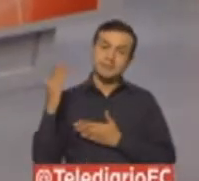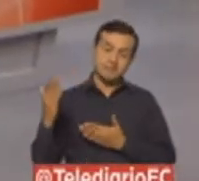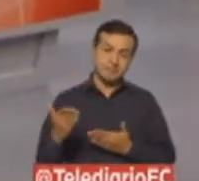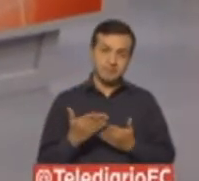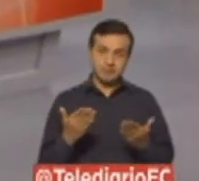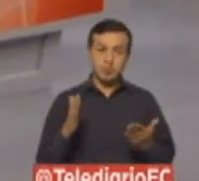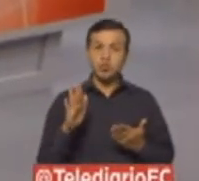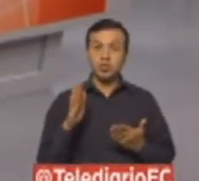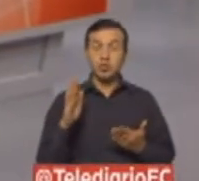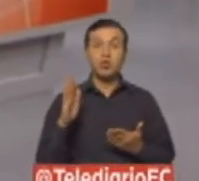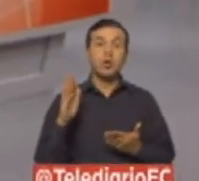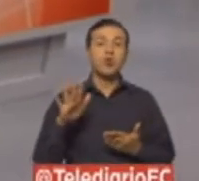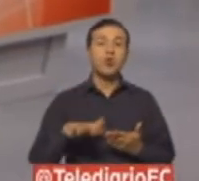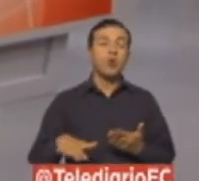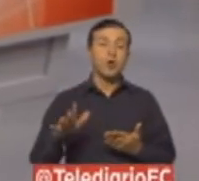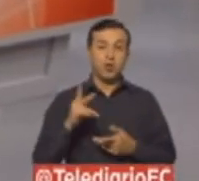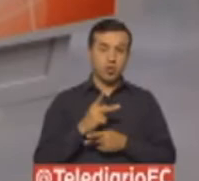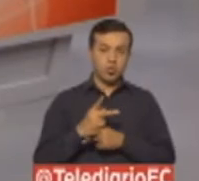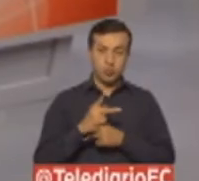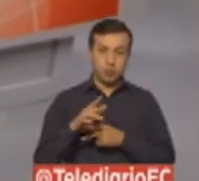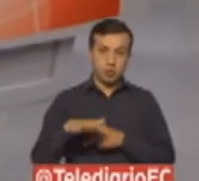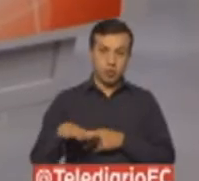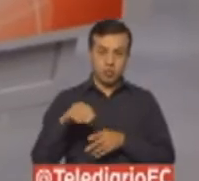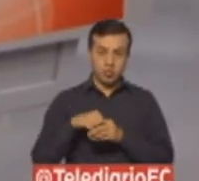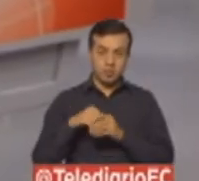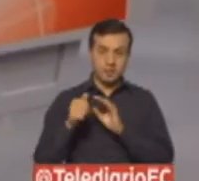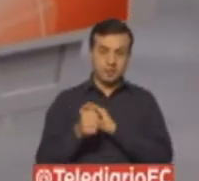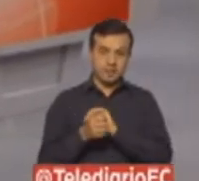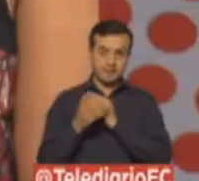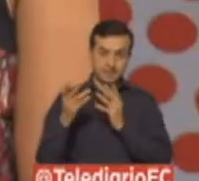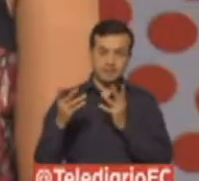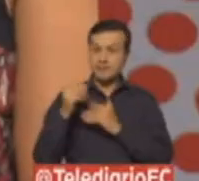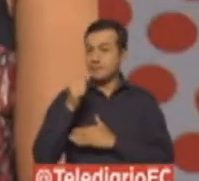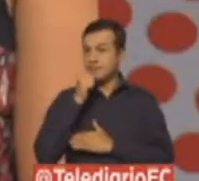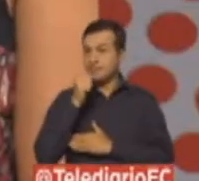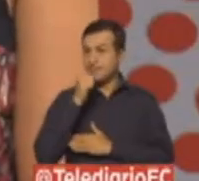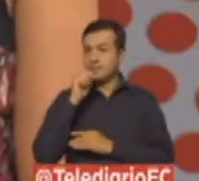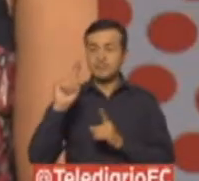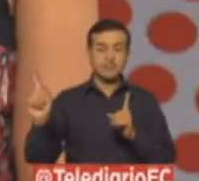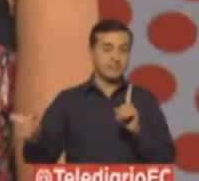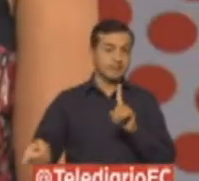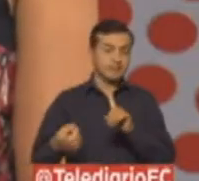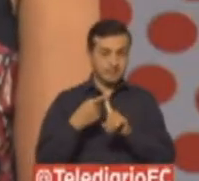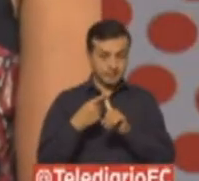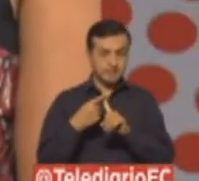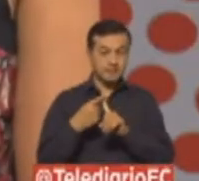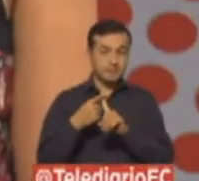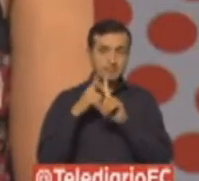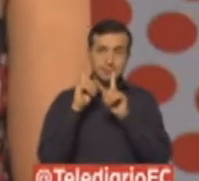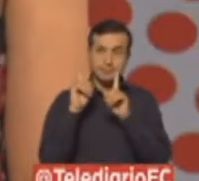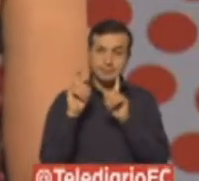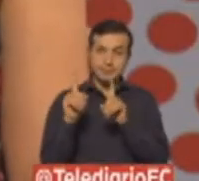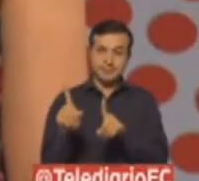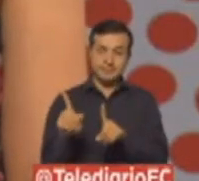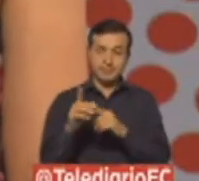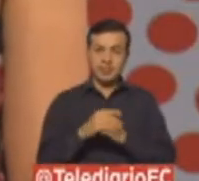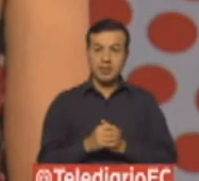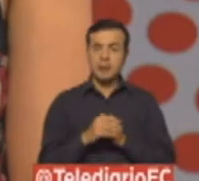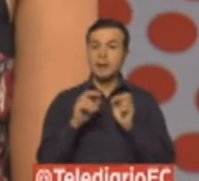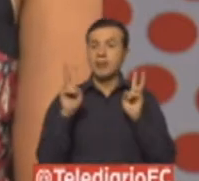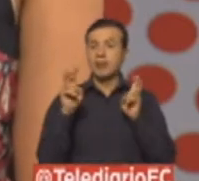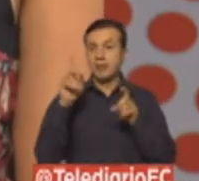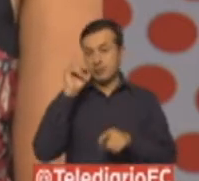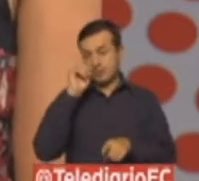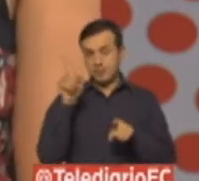el día de hoy por acompañarnos en este espacio de entrevistas bueno lo que primero de primera mano planteamos es el tema